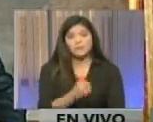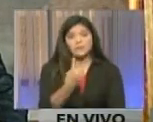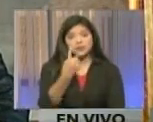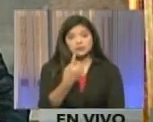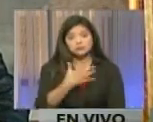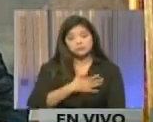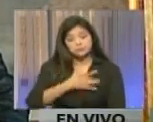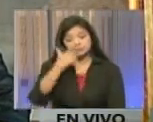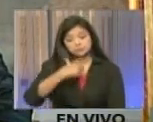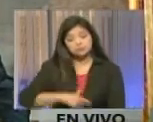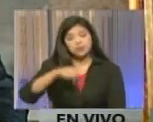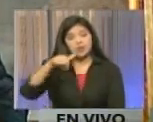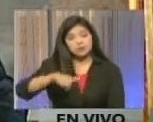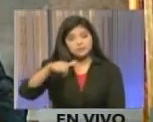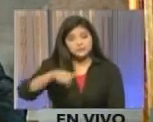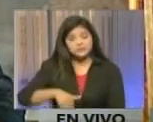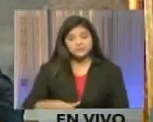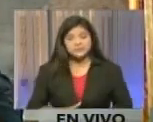mi presencia hoy